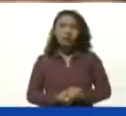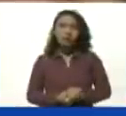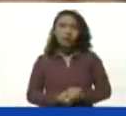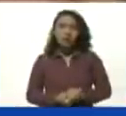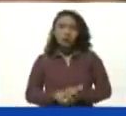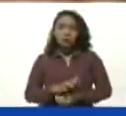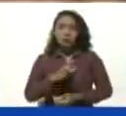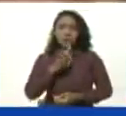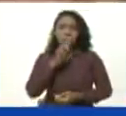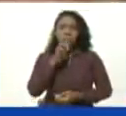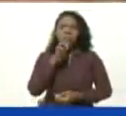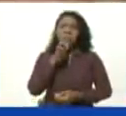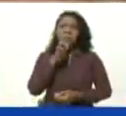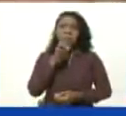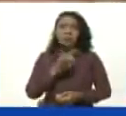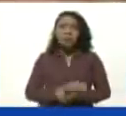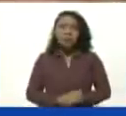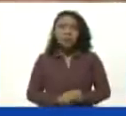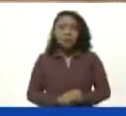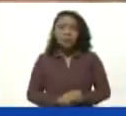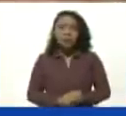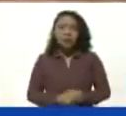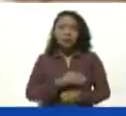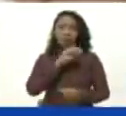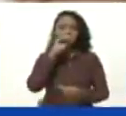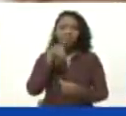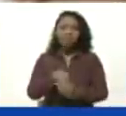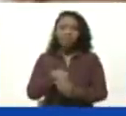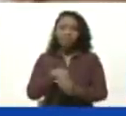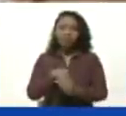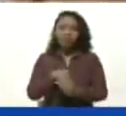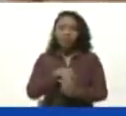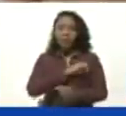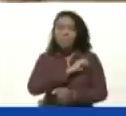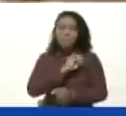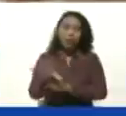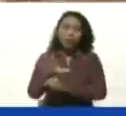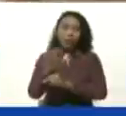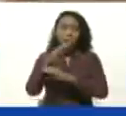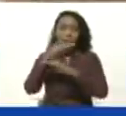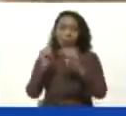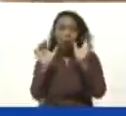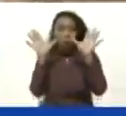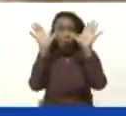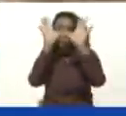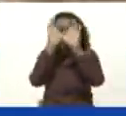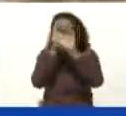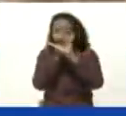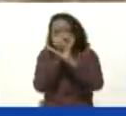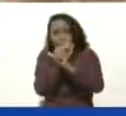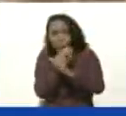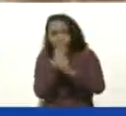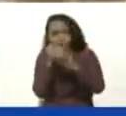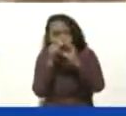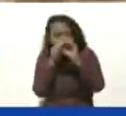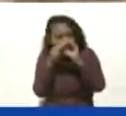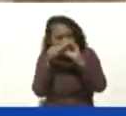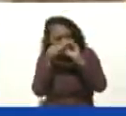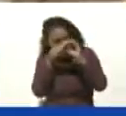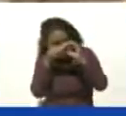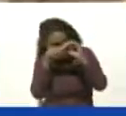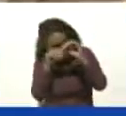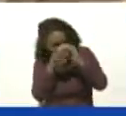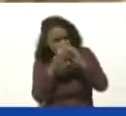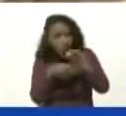insalubre. Y lo metieron bajo la oscuridad, en un hueco lleno